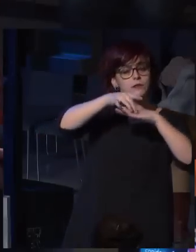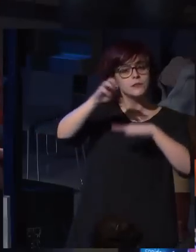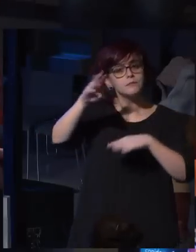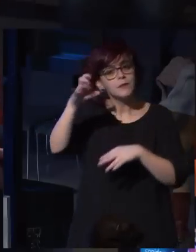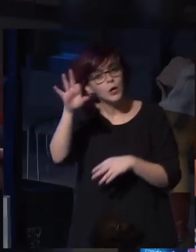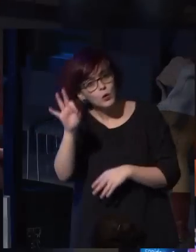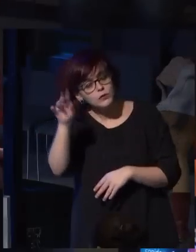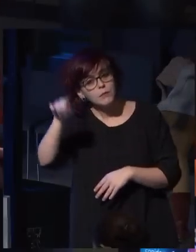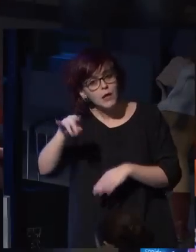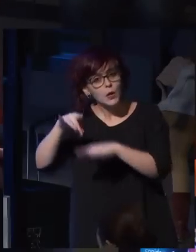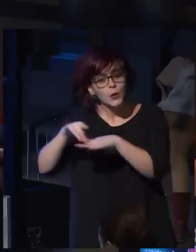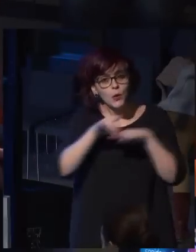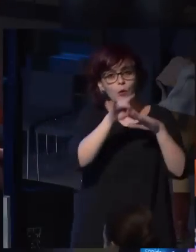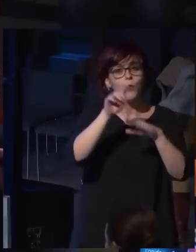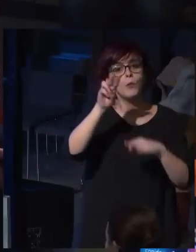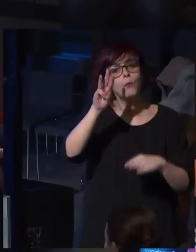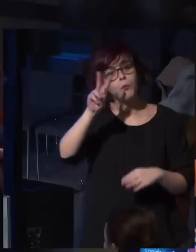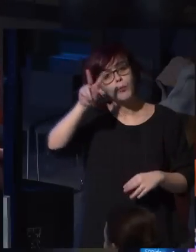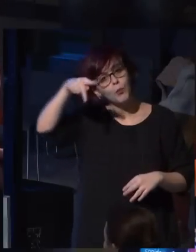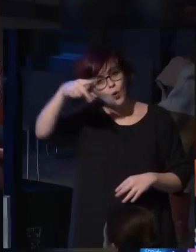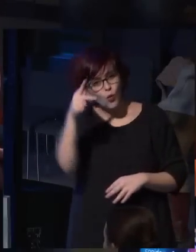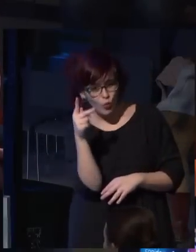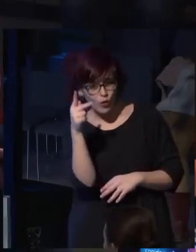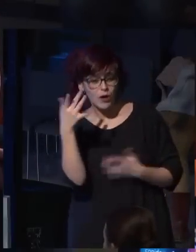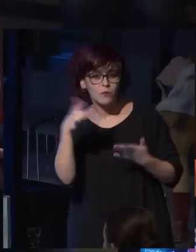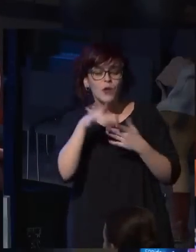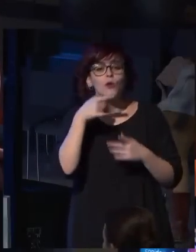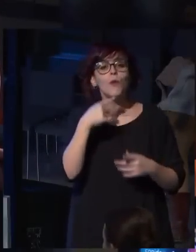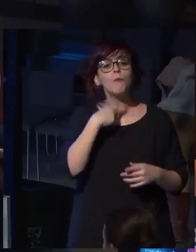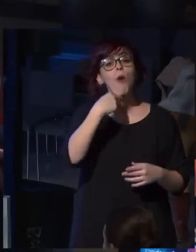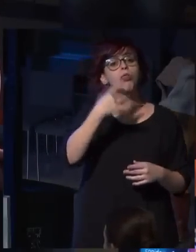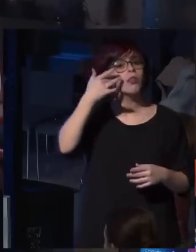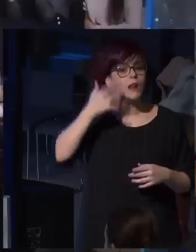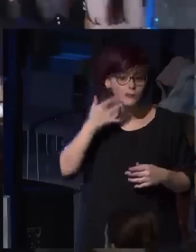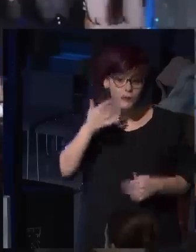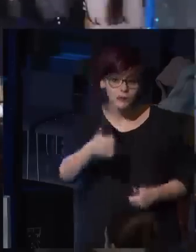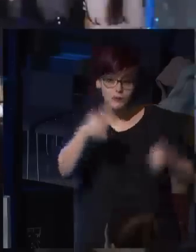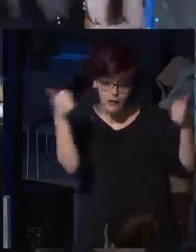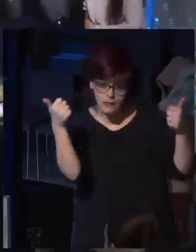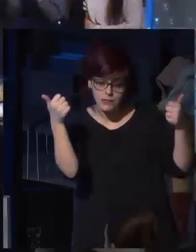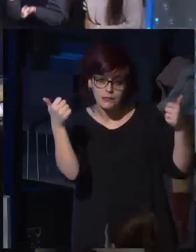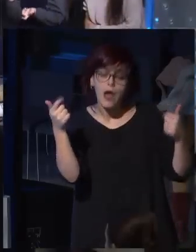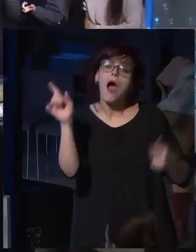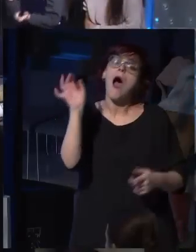también tira un poco por el punk, pero sí que pedía un poco más de voces un poco más limpias y tal, que era un poco lo que ya cuando escuchábamos